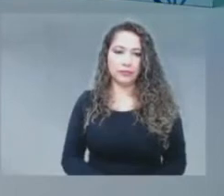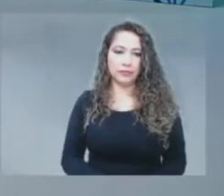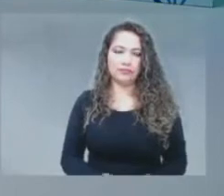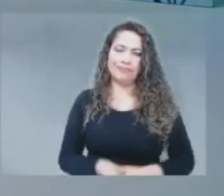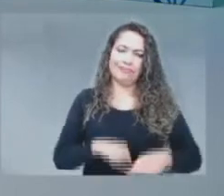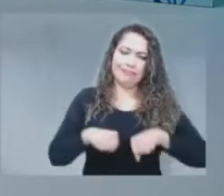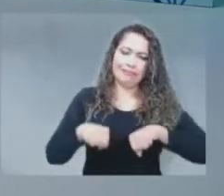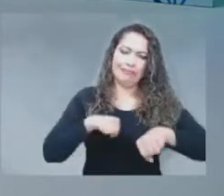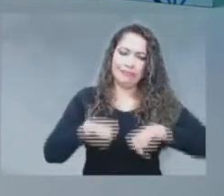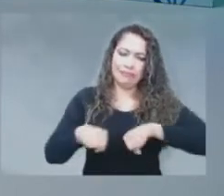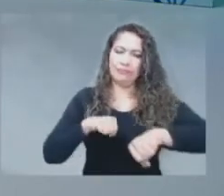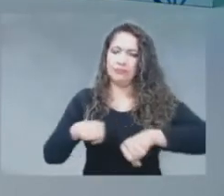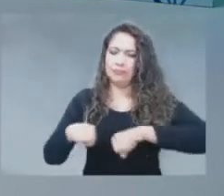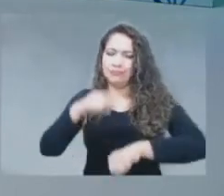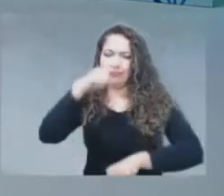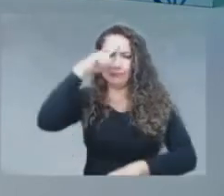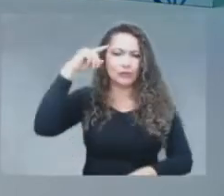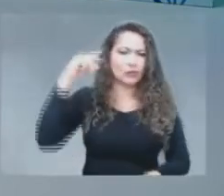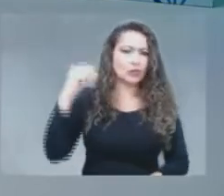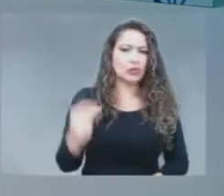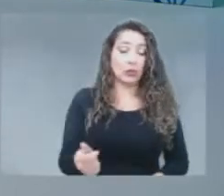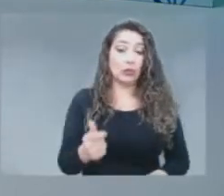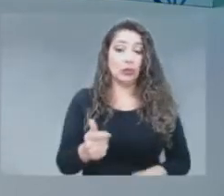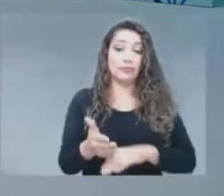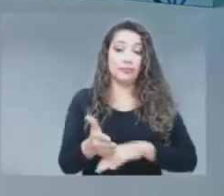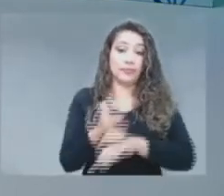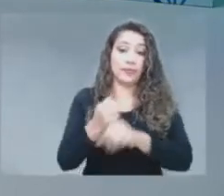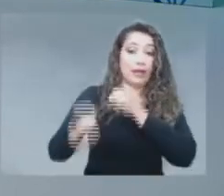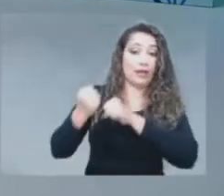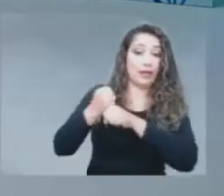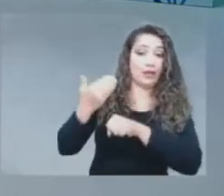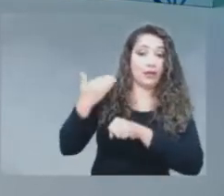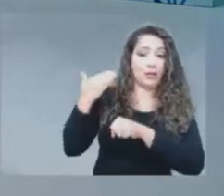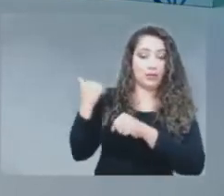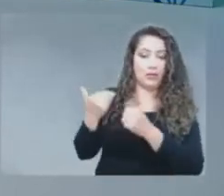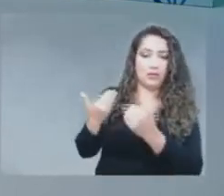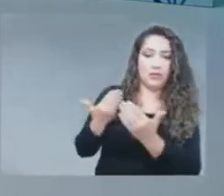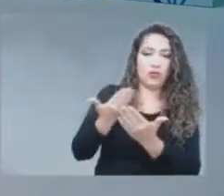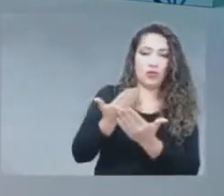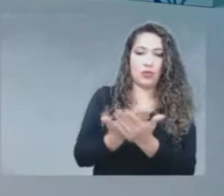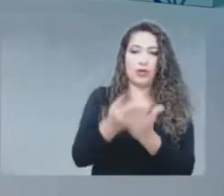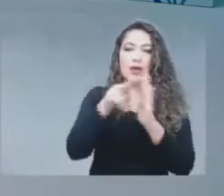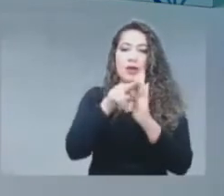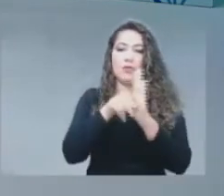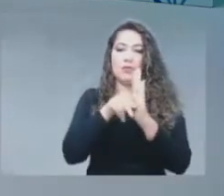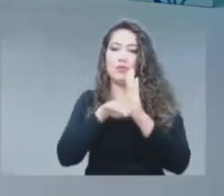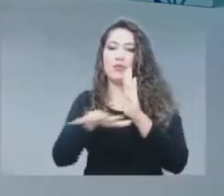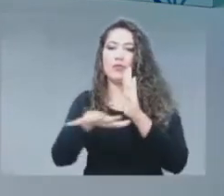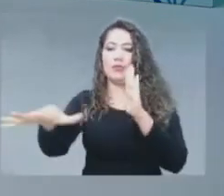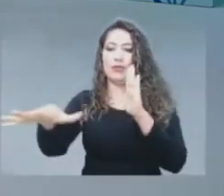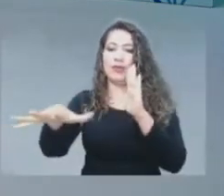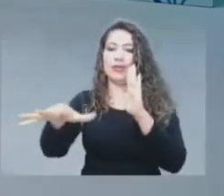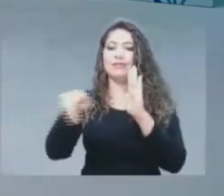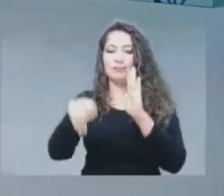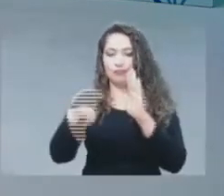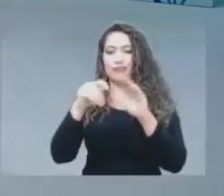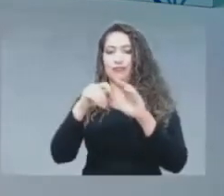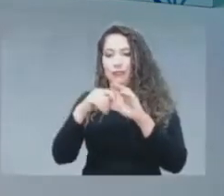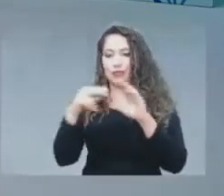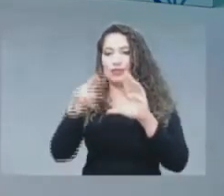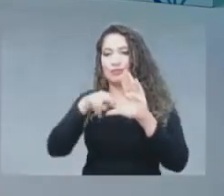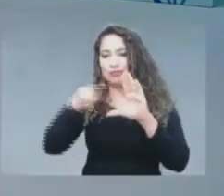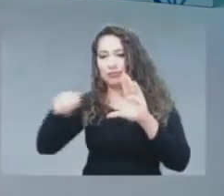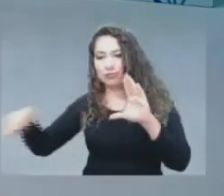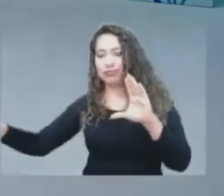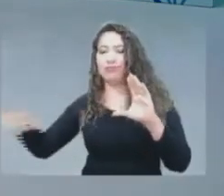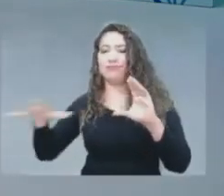Hard. Durante el año pasado, trabajamos una propuesta de política de espectro. una propuesta que ya más adelante le podemos dar